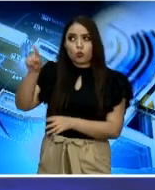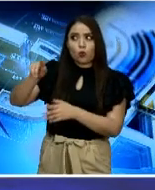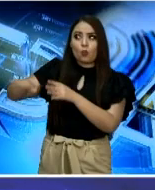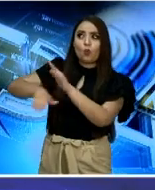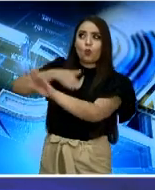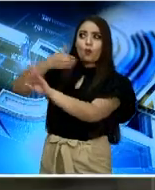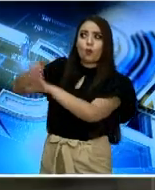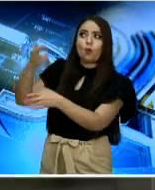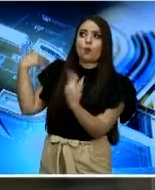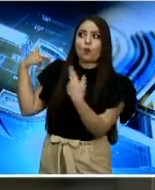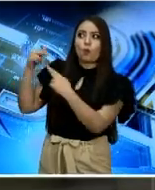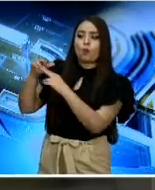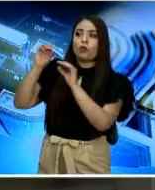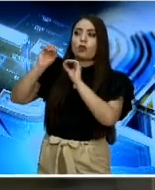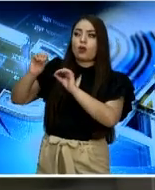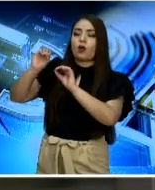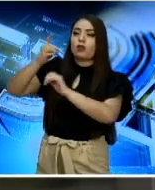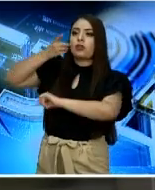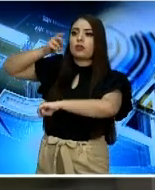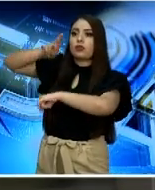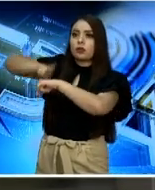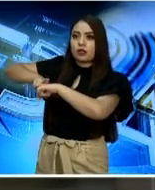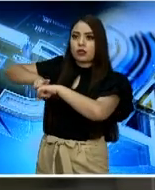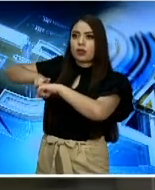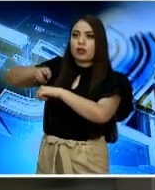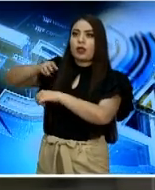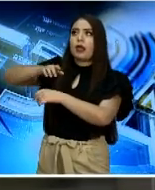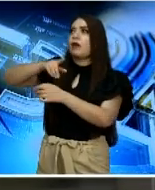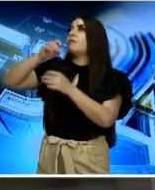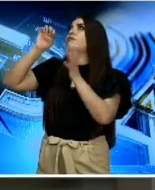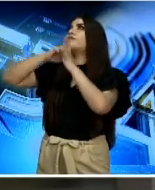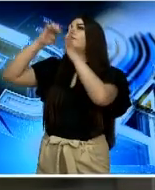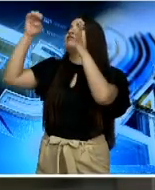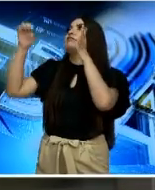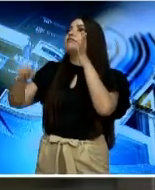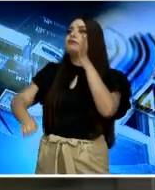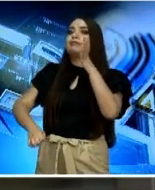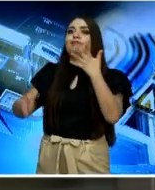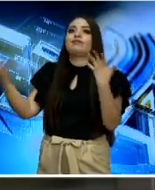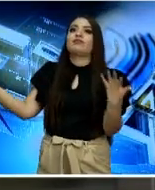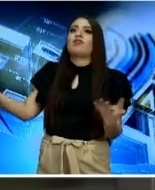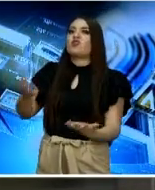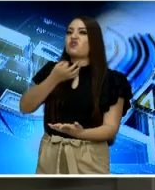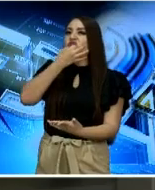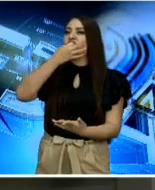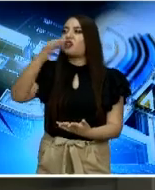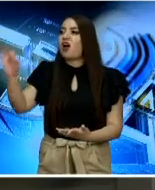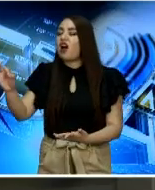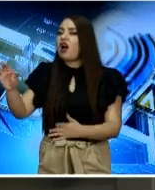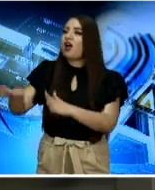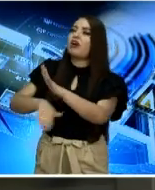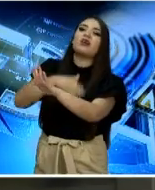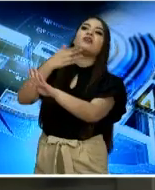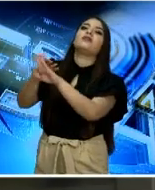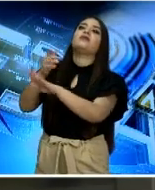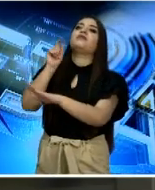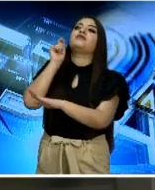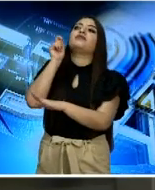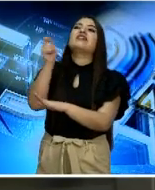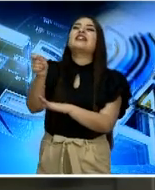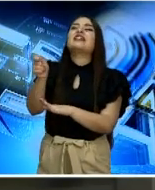directora en alguna expresión, en alguna situación? Porque la ofensa tiene que ver con